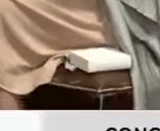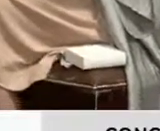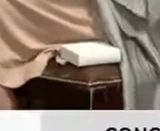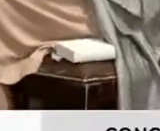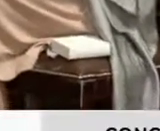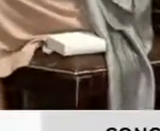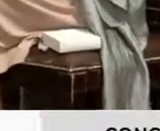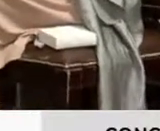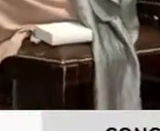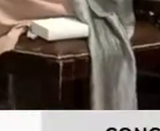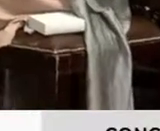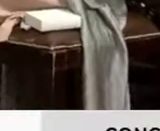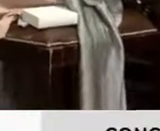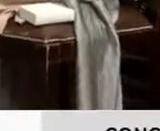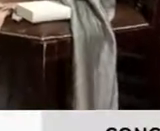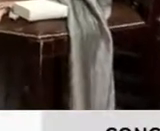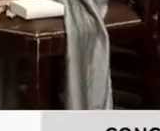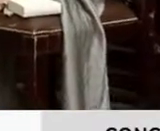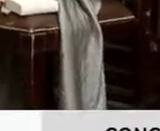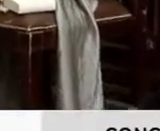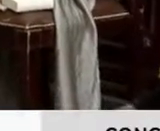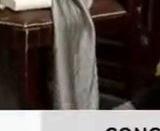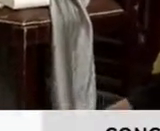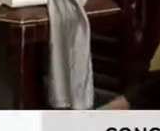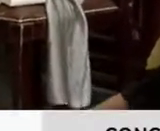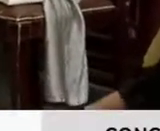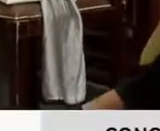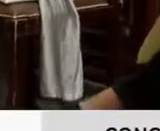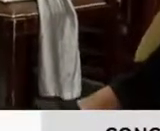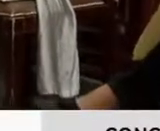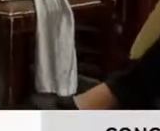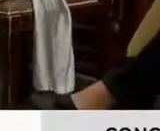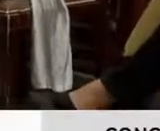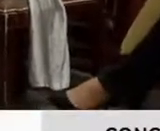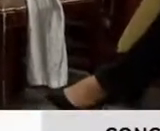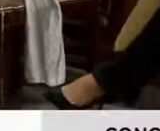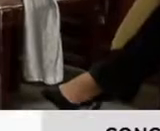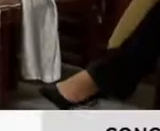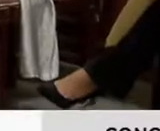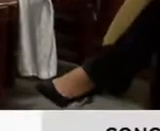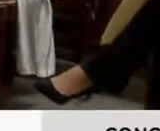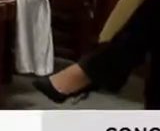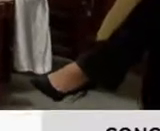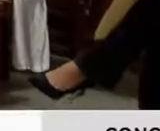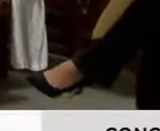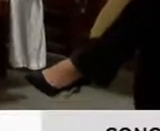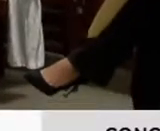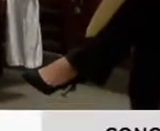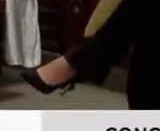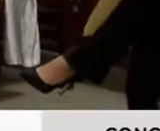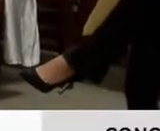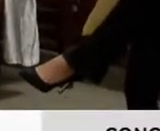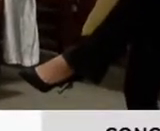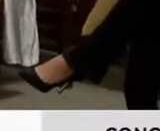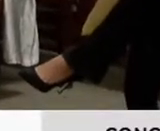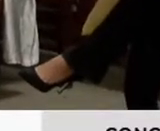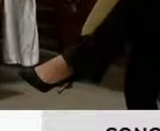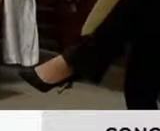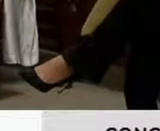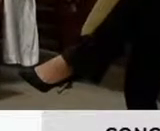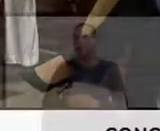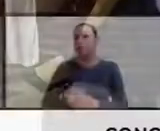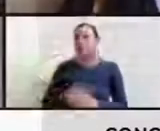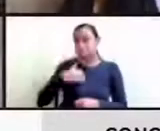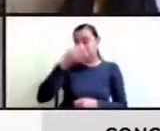grande, nadie conoce su localidad como los cronistas, se los puedo decir. Yo he comparado mucho, yo conozco cronistas que tienen, si acaso,